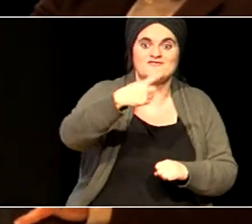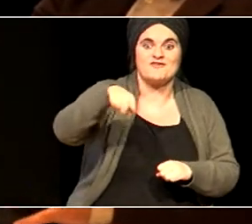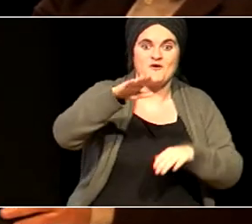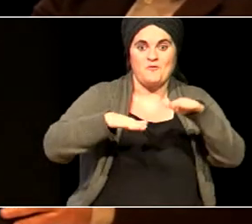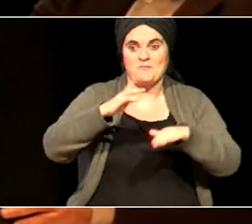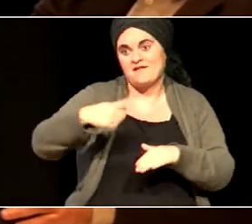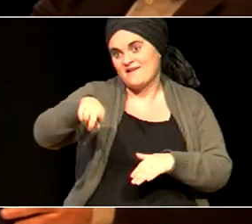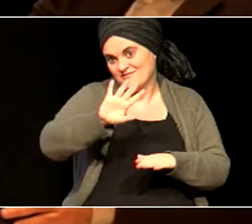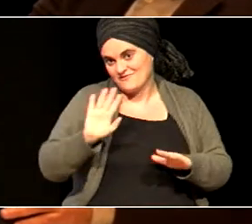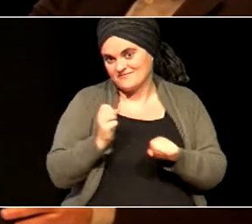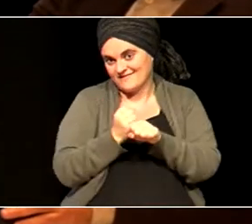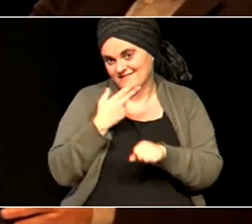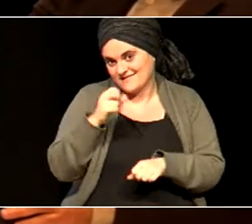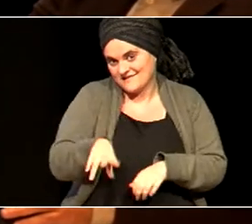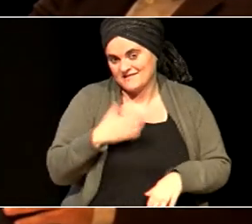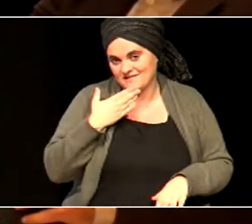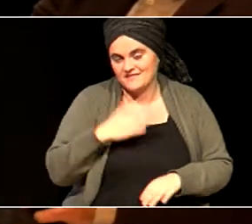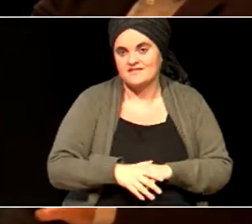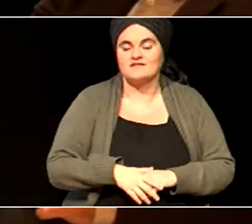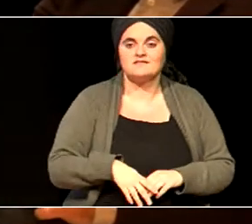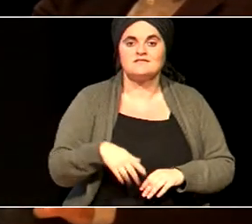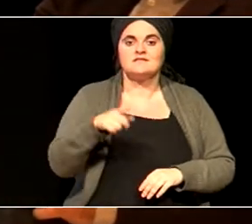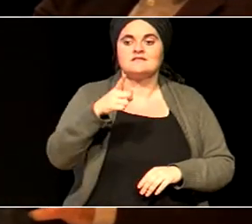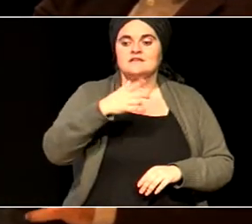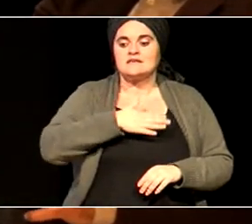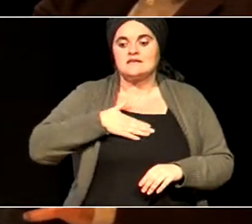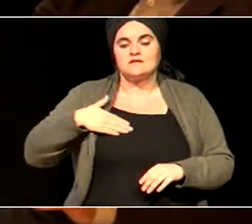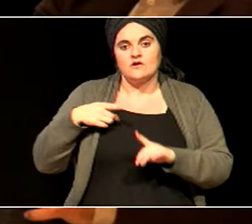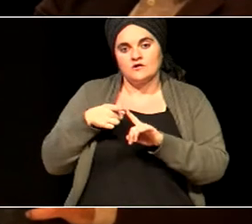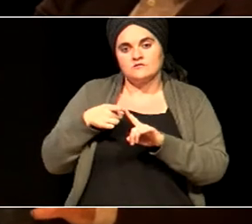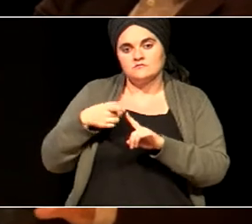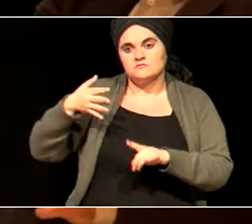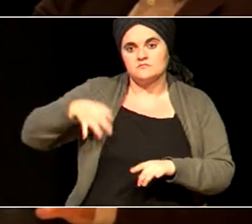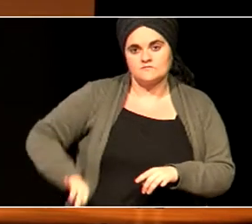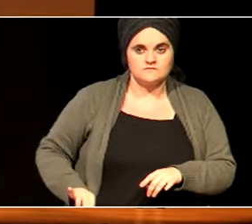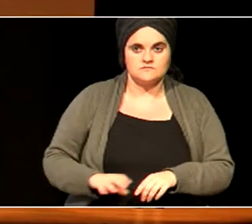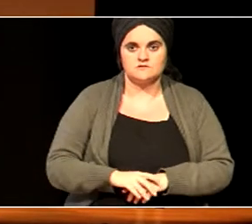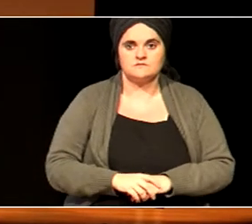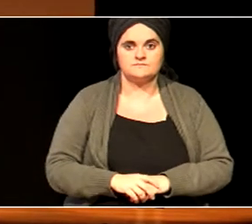aquí. Tiene un carácter profesional. Lo dividimos